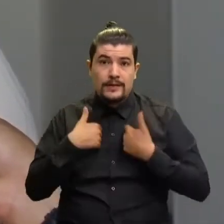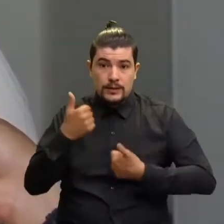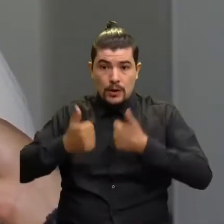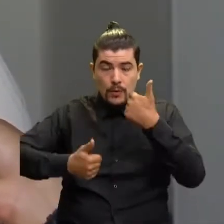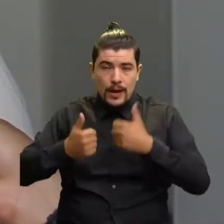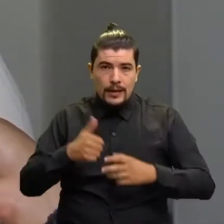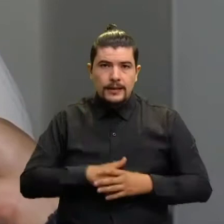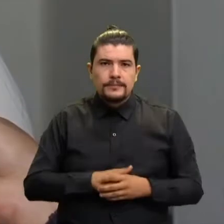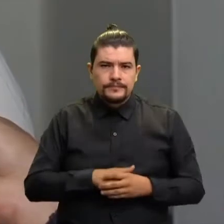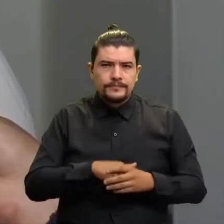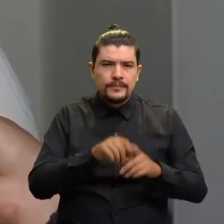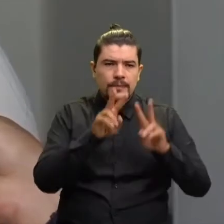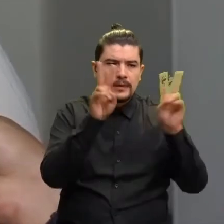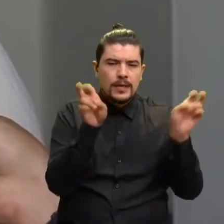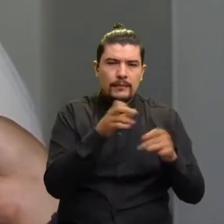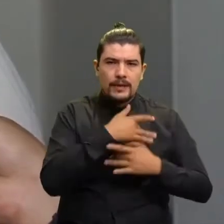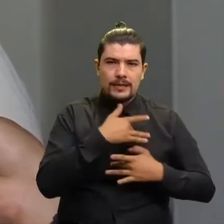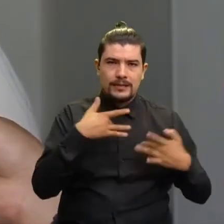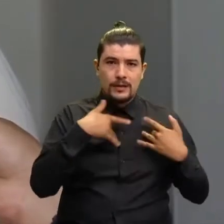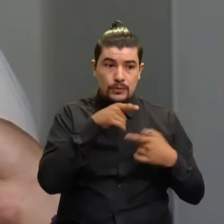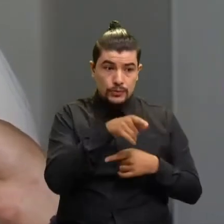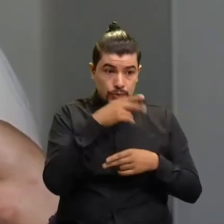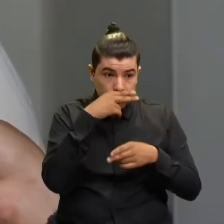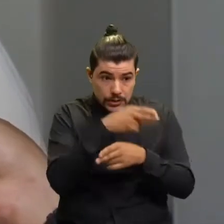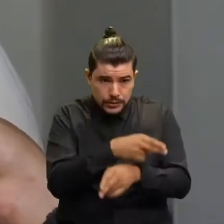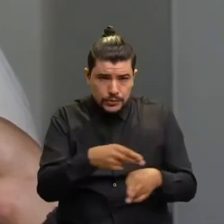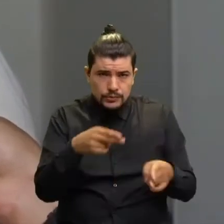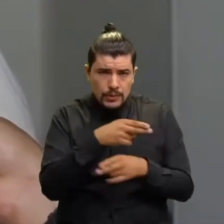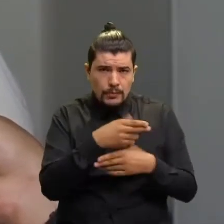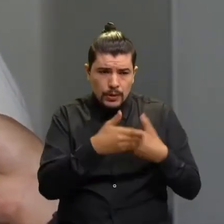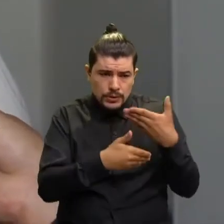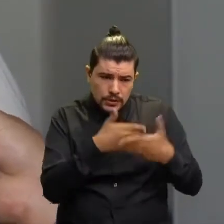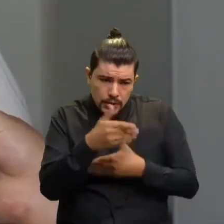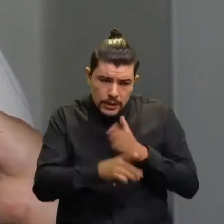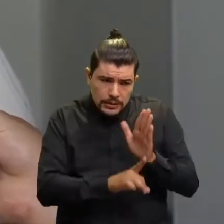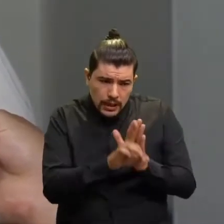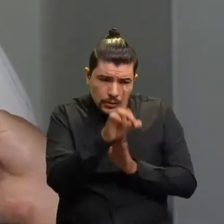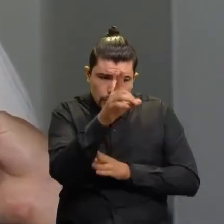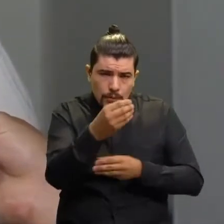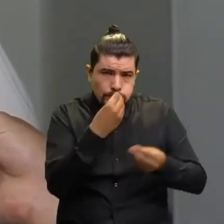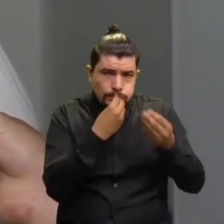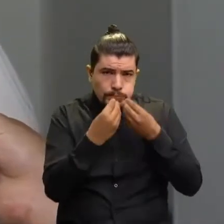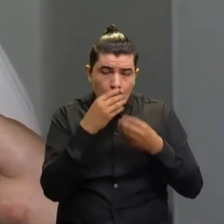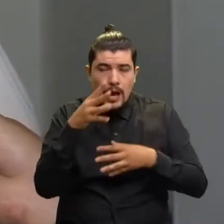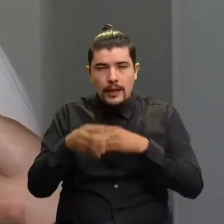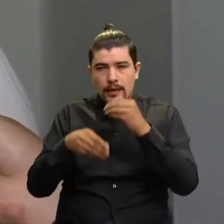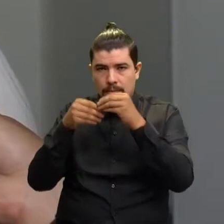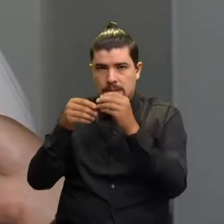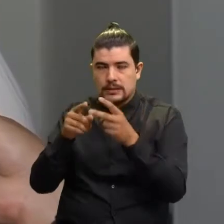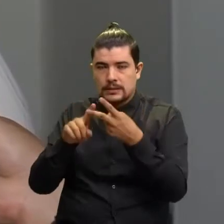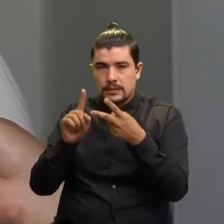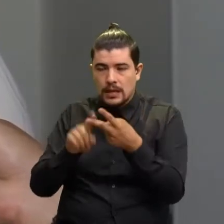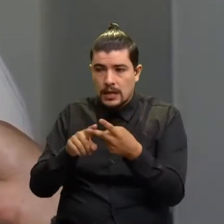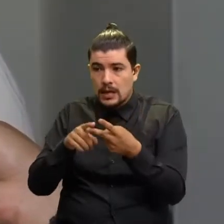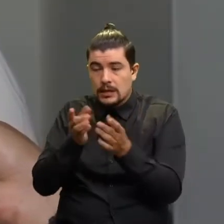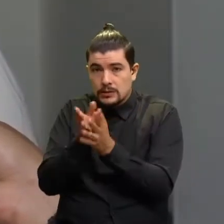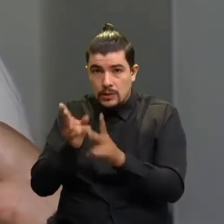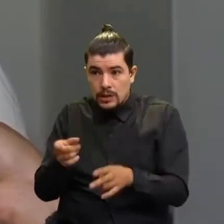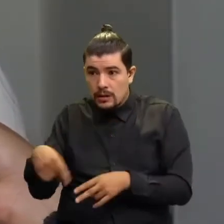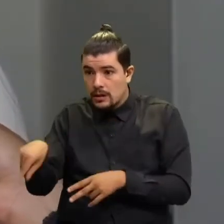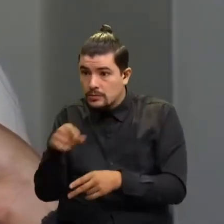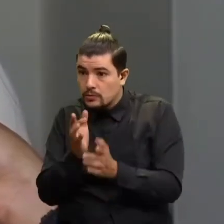un componente de salud, que son los niños que están en crecimiento y desarrollo, y un componente educativo para todos los niños pues, de las instituciones del